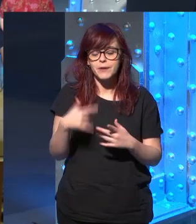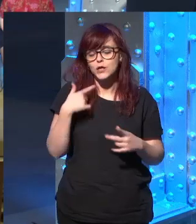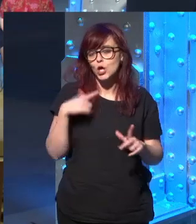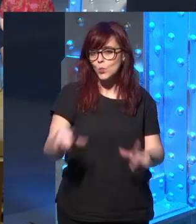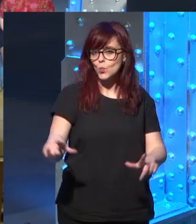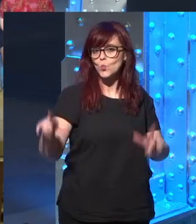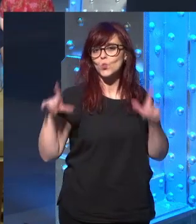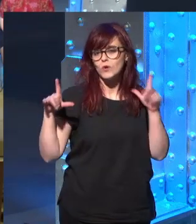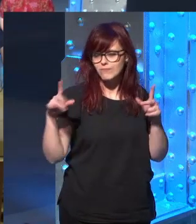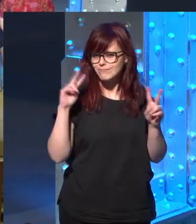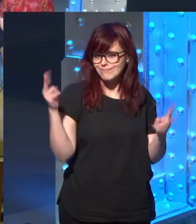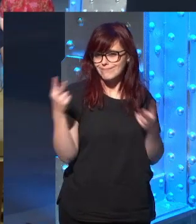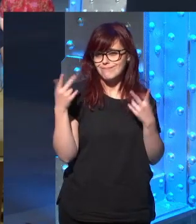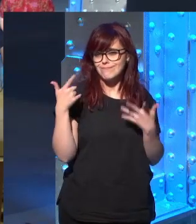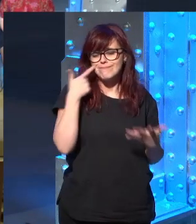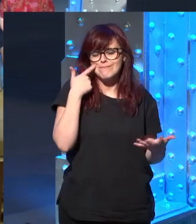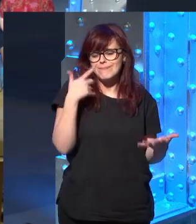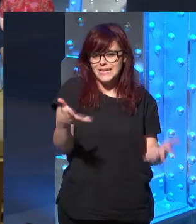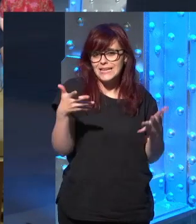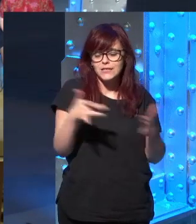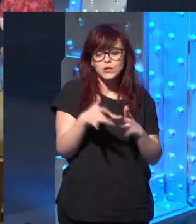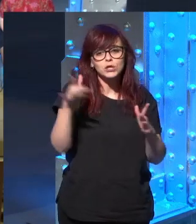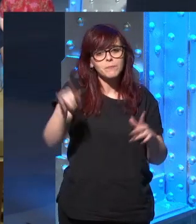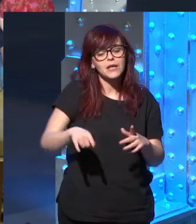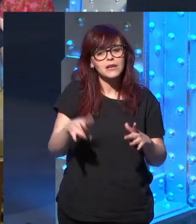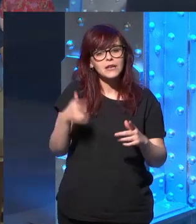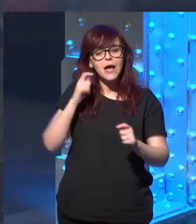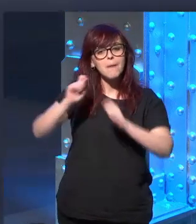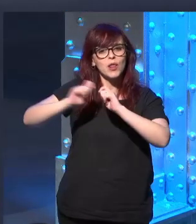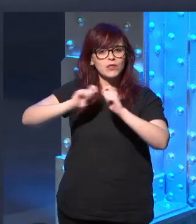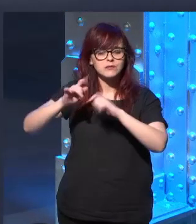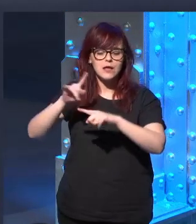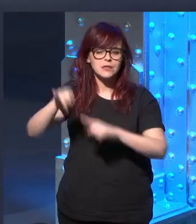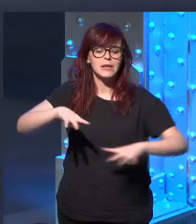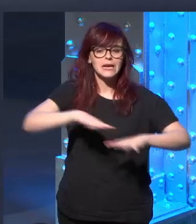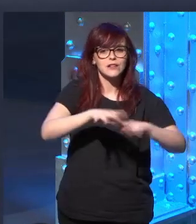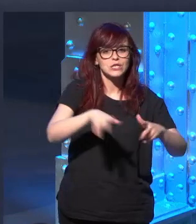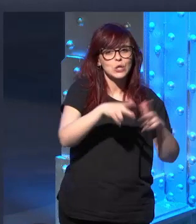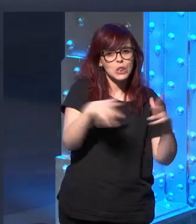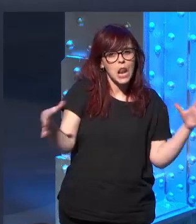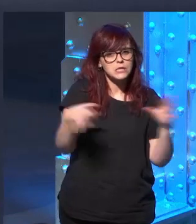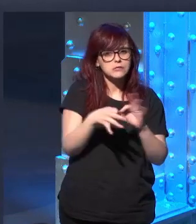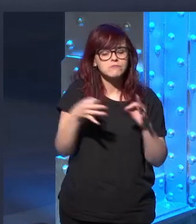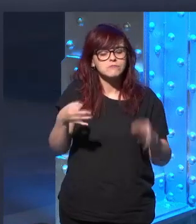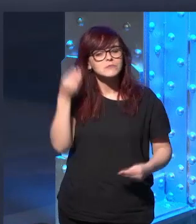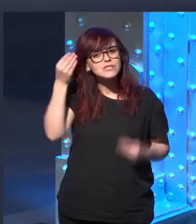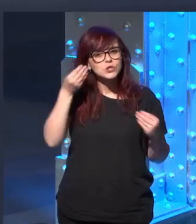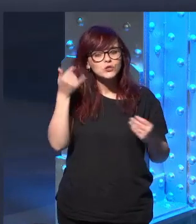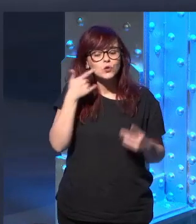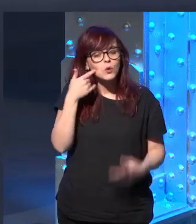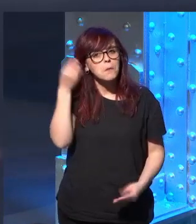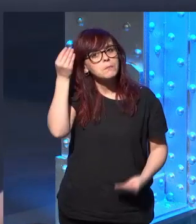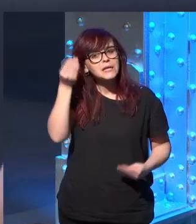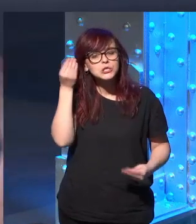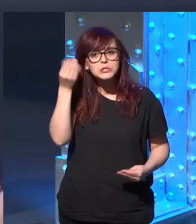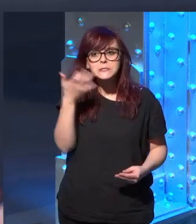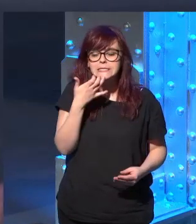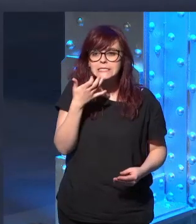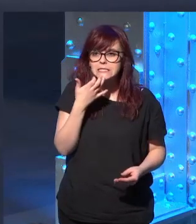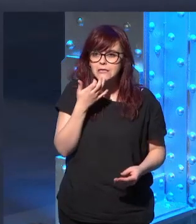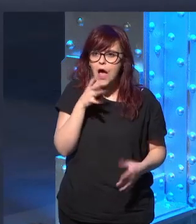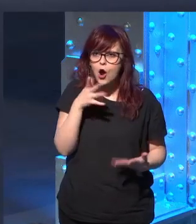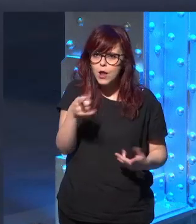exhibicionista y he trabajado muy en contacto también como periodista con las redes sociales, creo que ni siquiera me planteo, o sea,